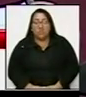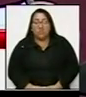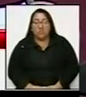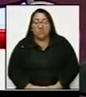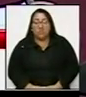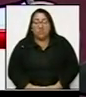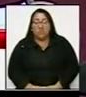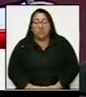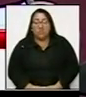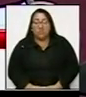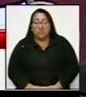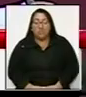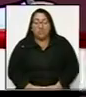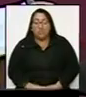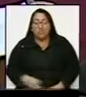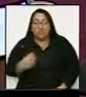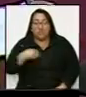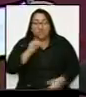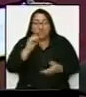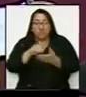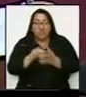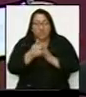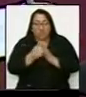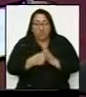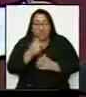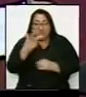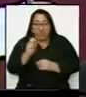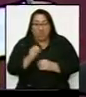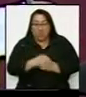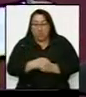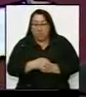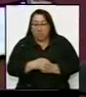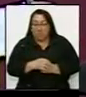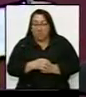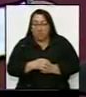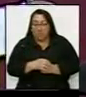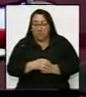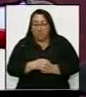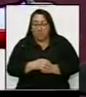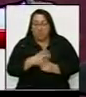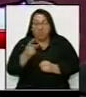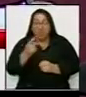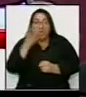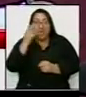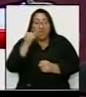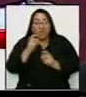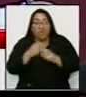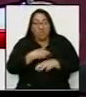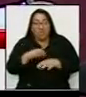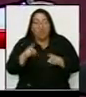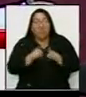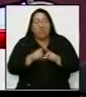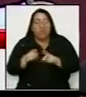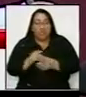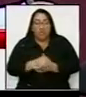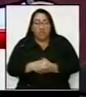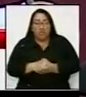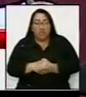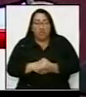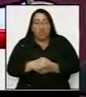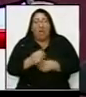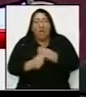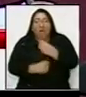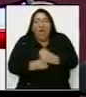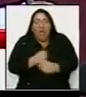Continuamos. Estamos añadiendo en el artículo 30 no solamente experiencia profesional, sino también